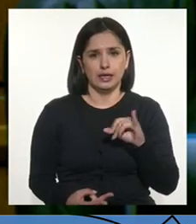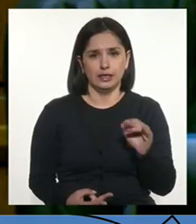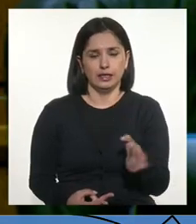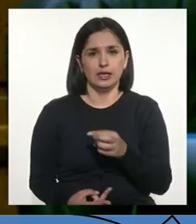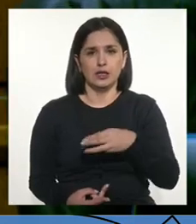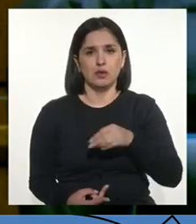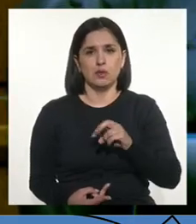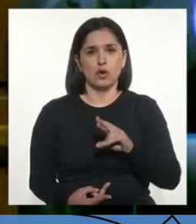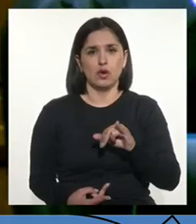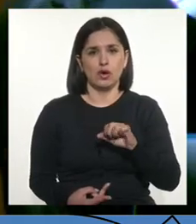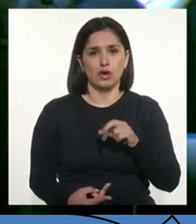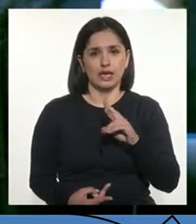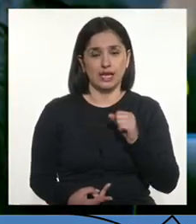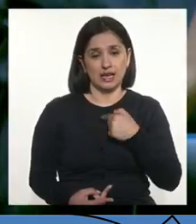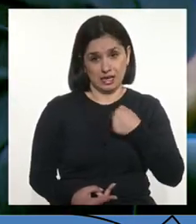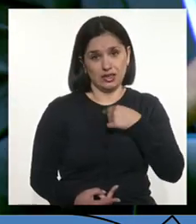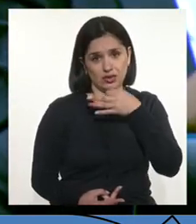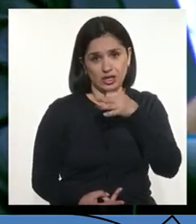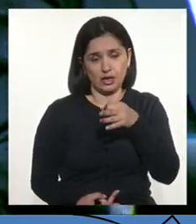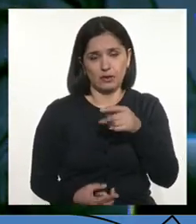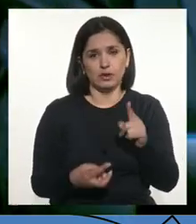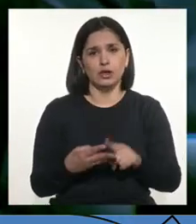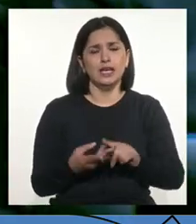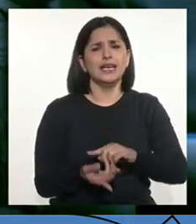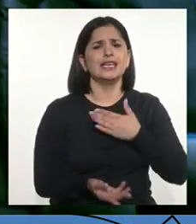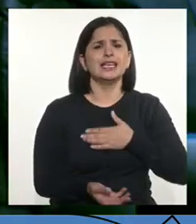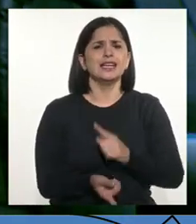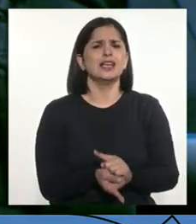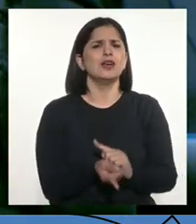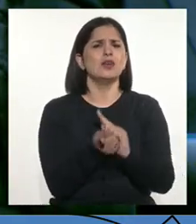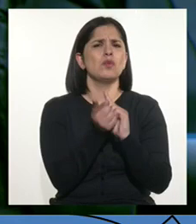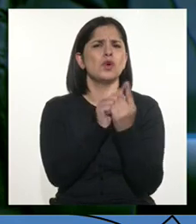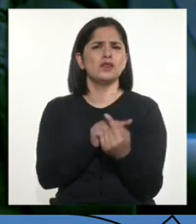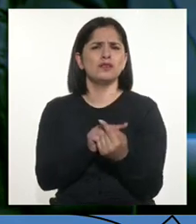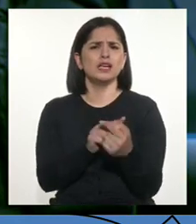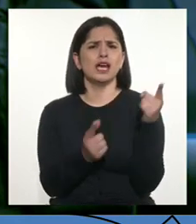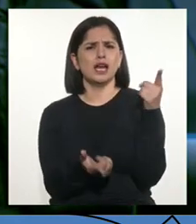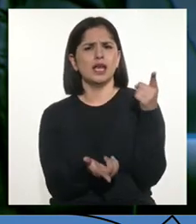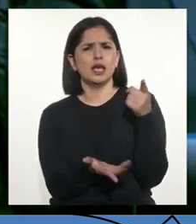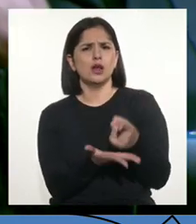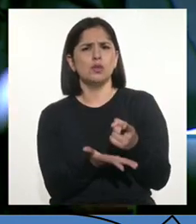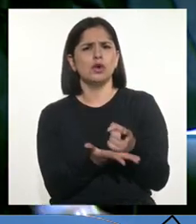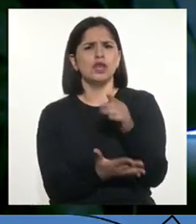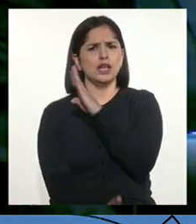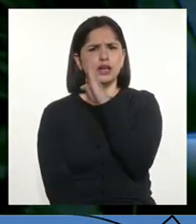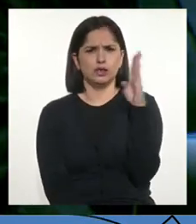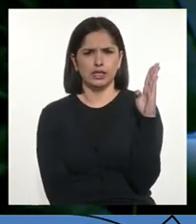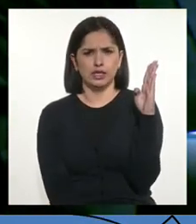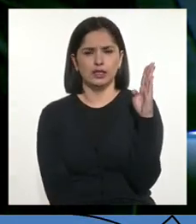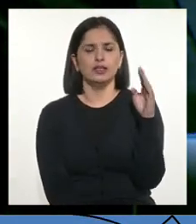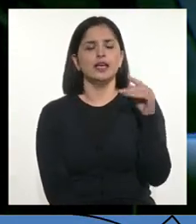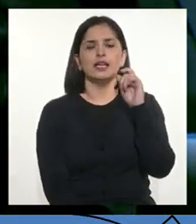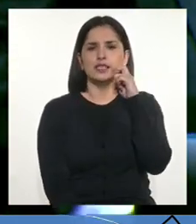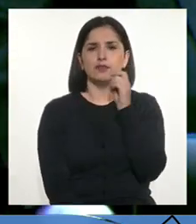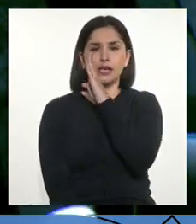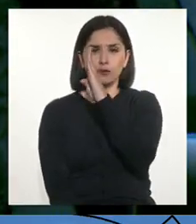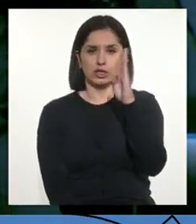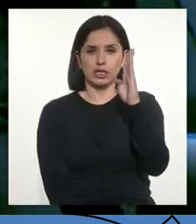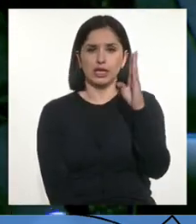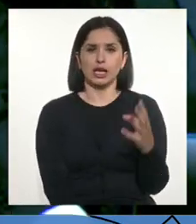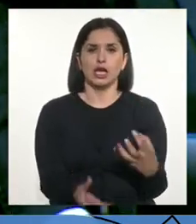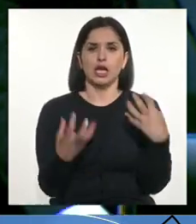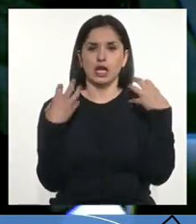del suscrito que viene a modificar la gobernanza de la biblioteca en el fondo la biblioteca tiene que ser gobernada